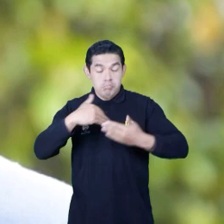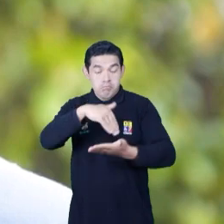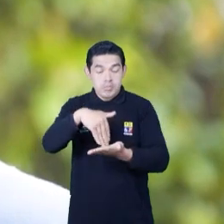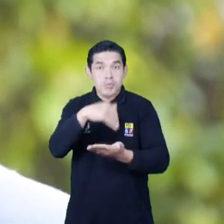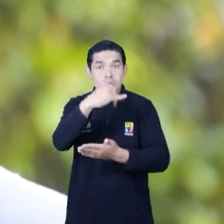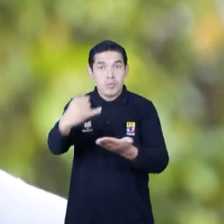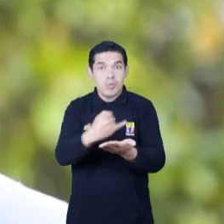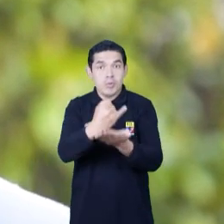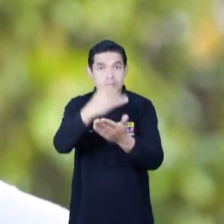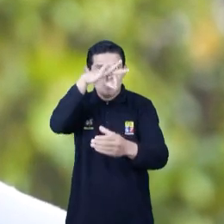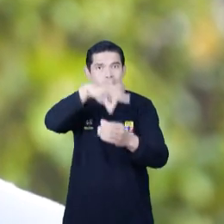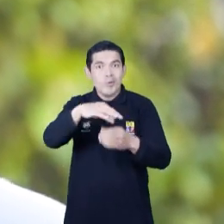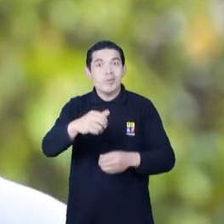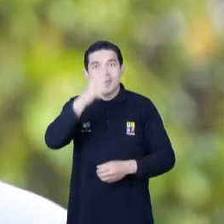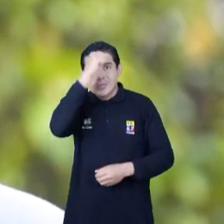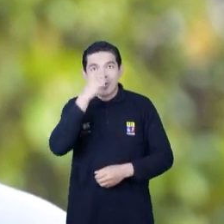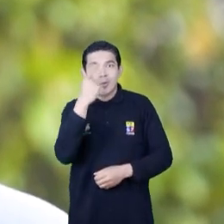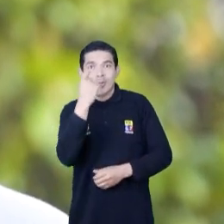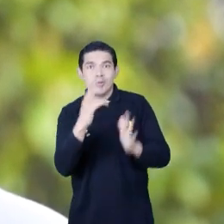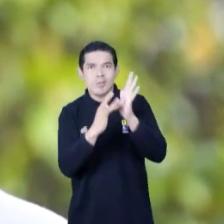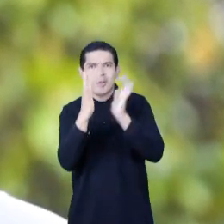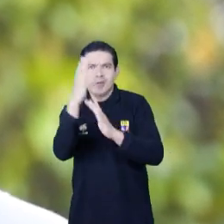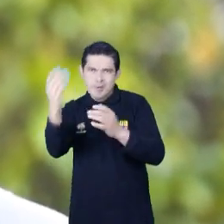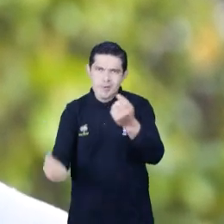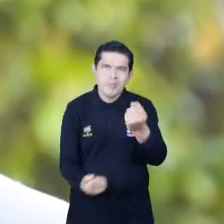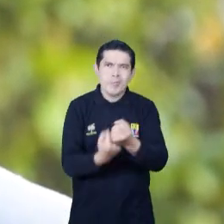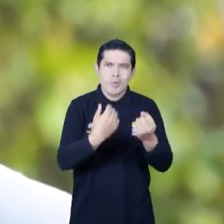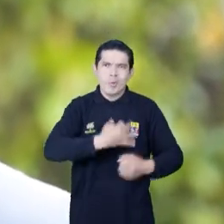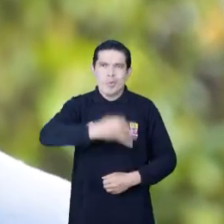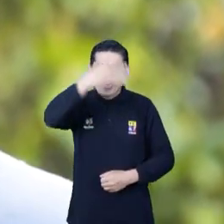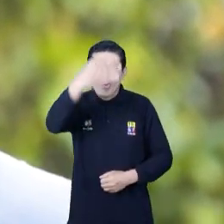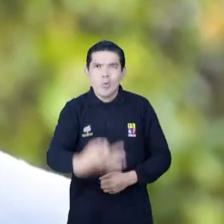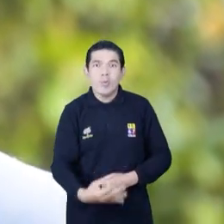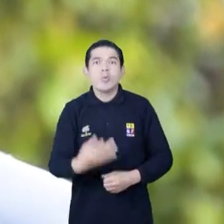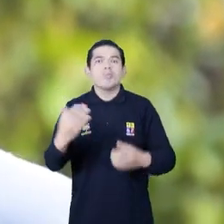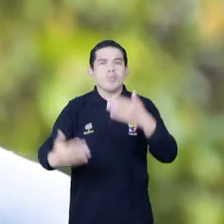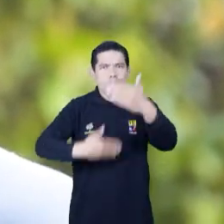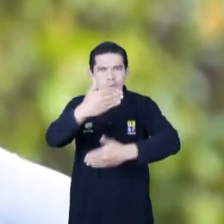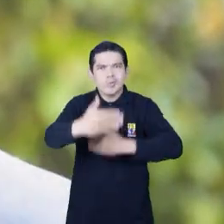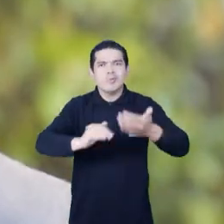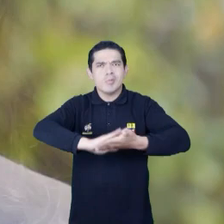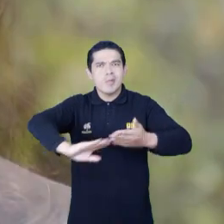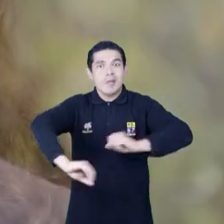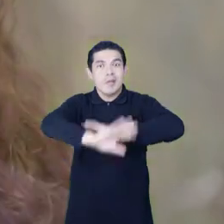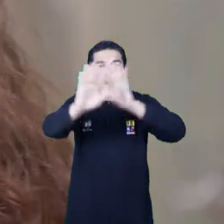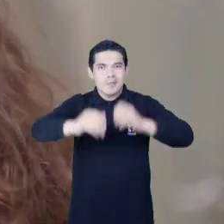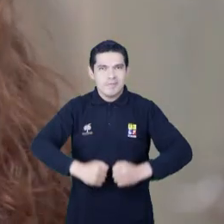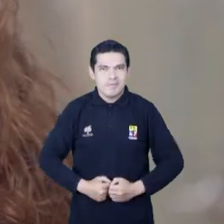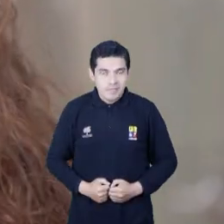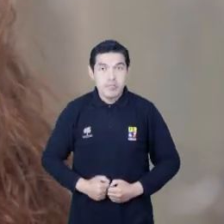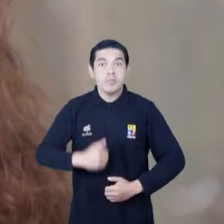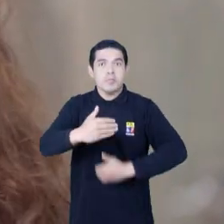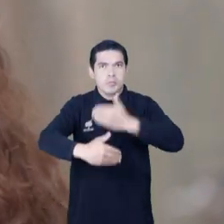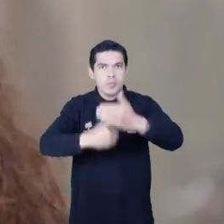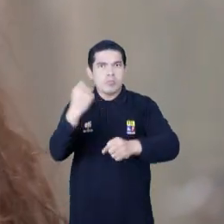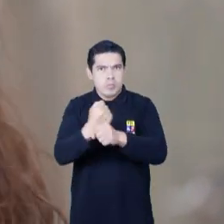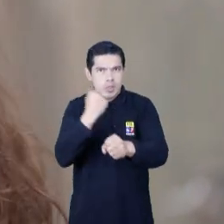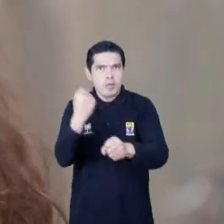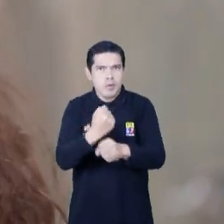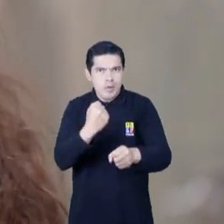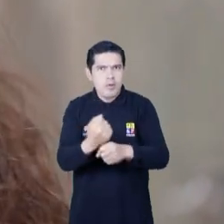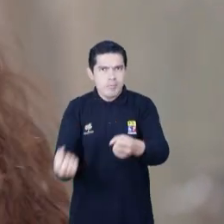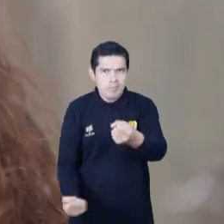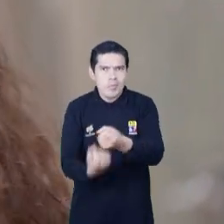del voto, este 11 de abril cumplo con mi deber cívico. Juntos por un proceso transparente. Con nuestro trabajo consolidamos